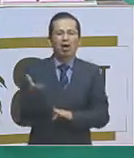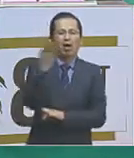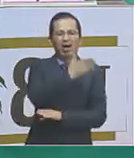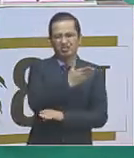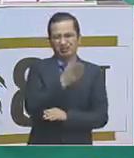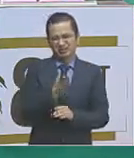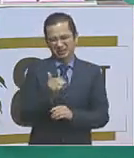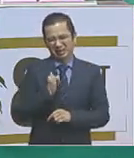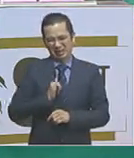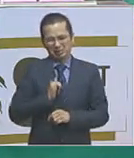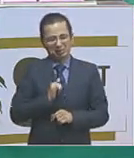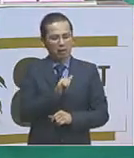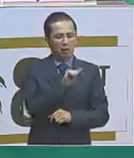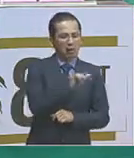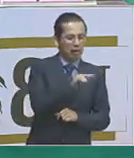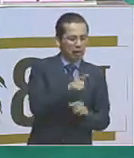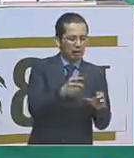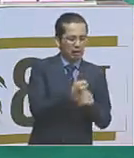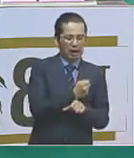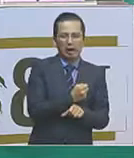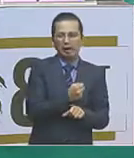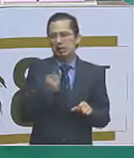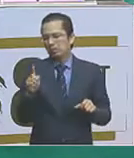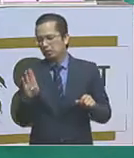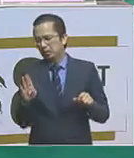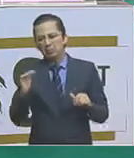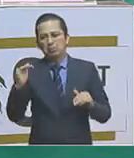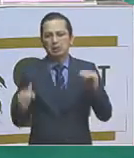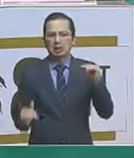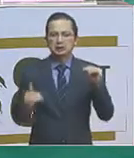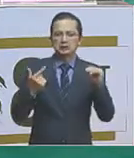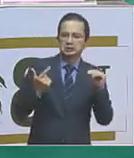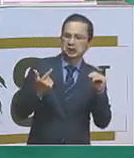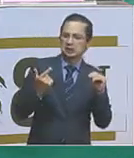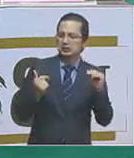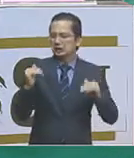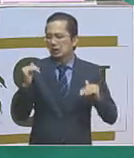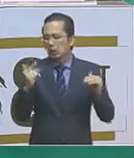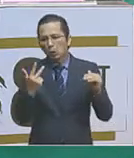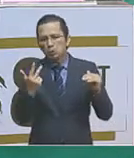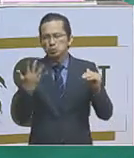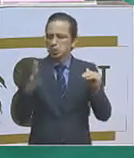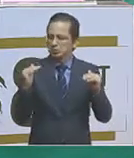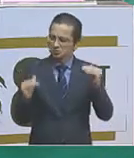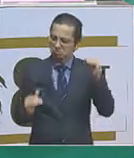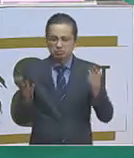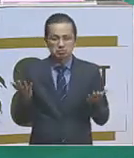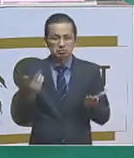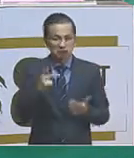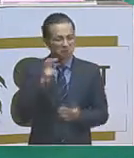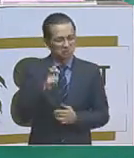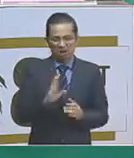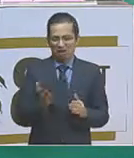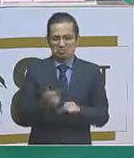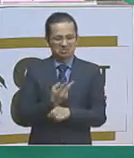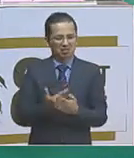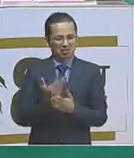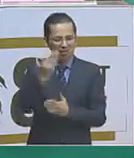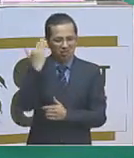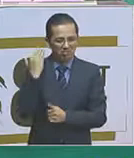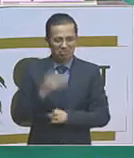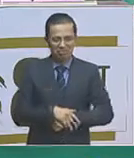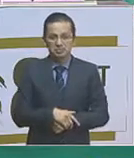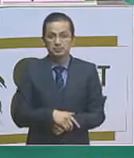por 7 8 ó 10 puntos creo que son cosas del pasado como ejemplo se pueden mencionar la elección